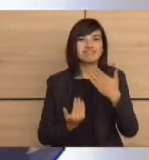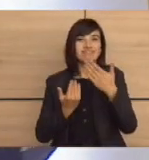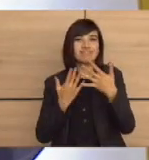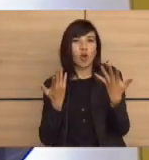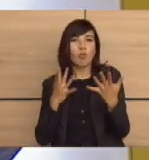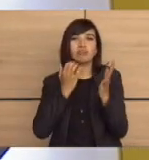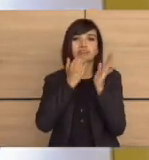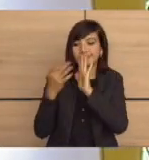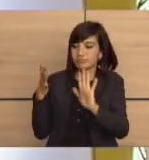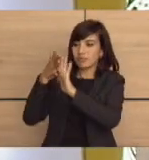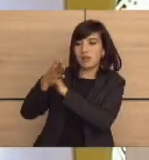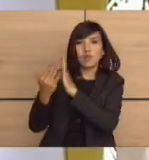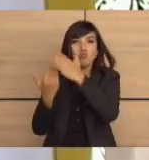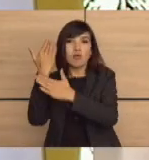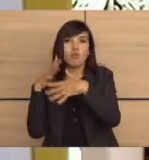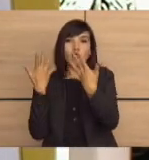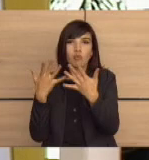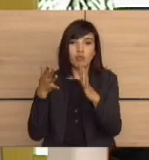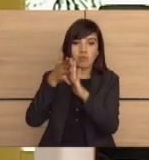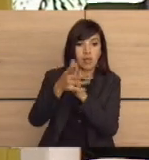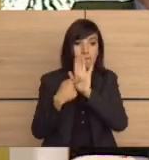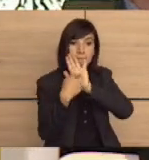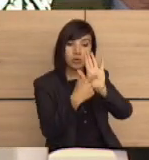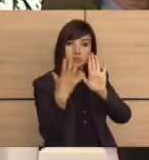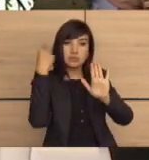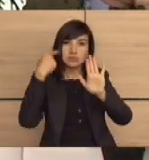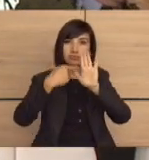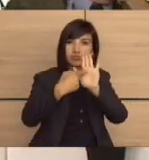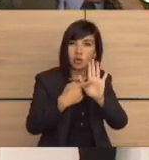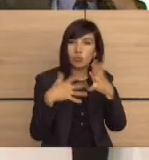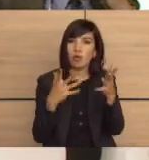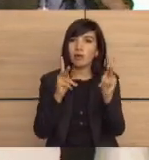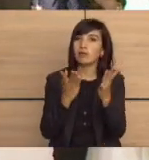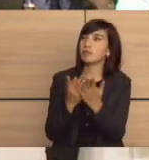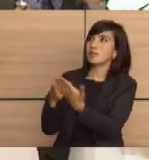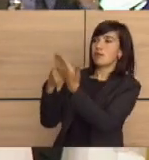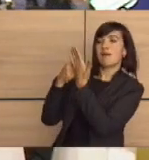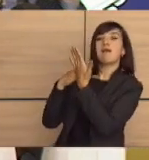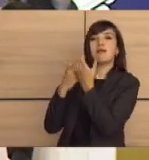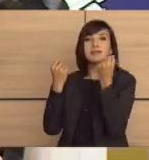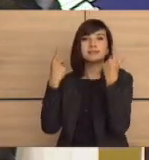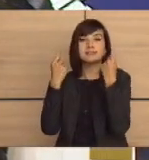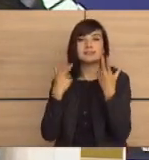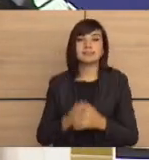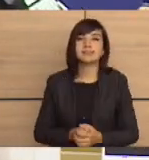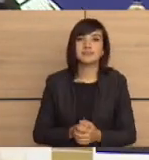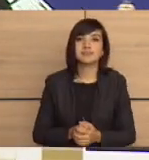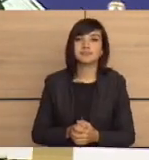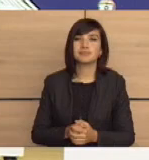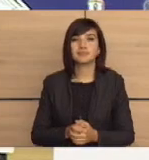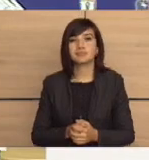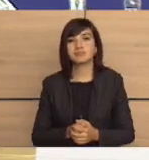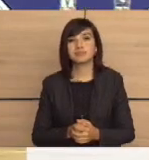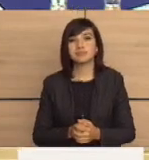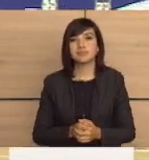y que cumplió, digamos, en determinado momento histórico, y eso lo dice la historiografía, una función, ¿sí? Para algo se le dio uso a la historia.